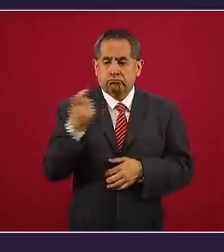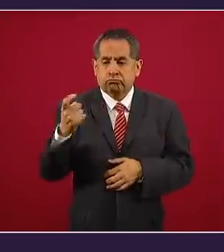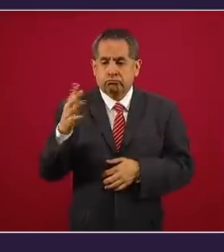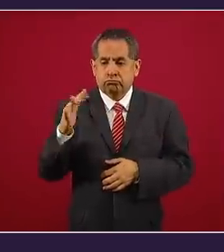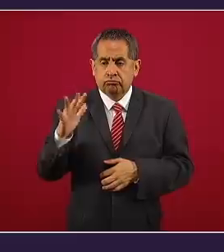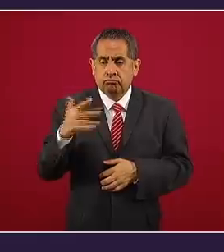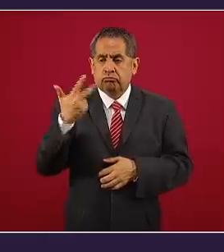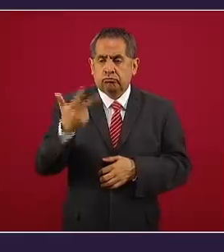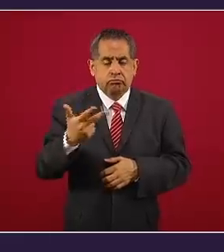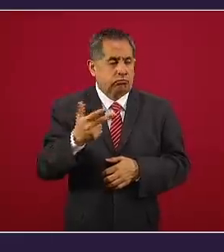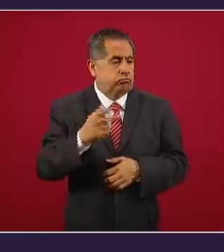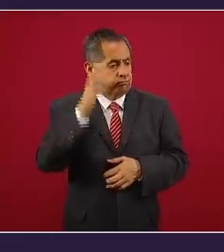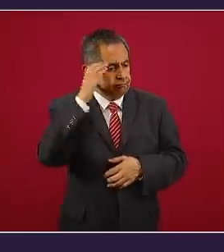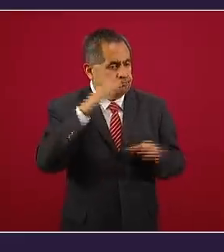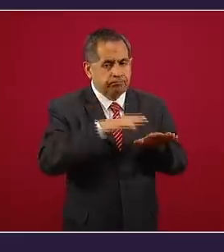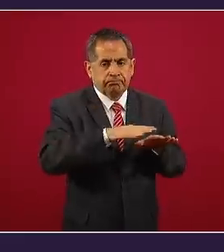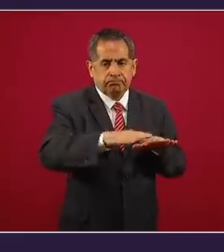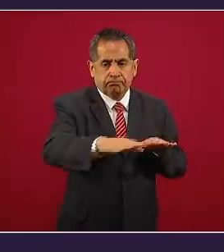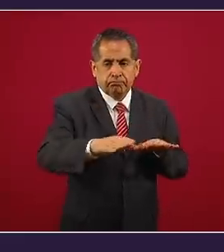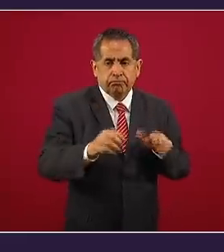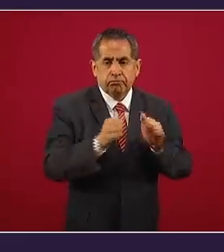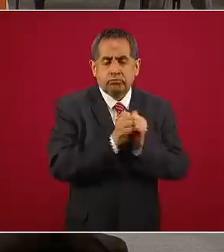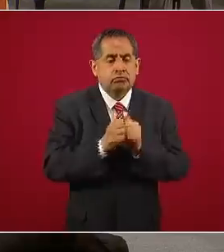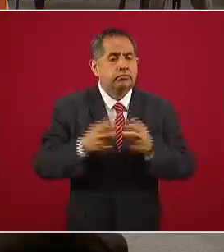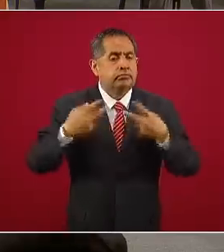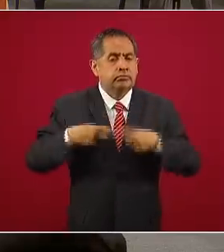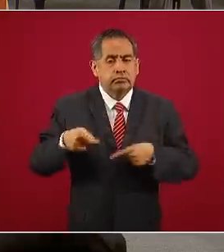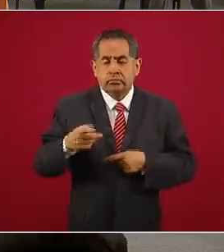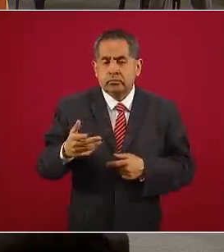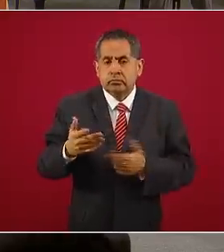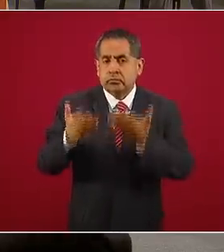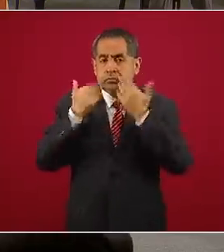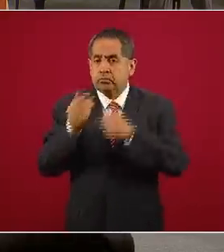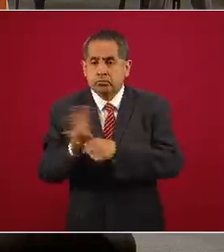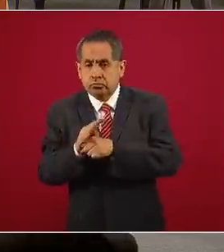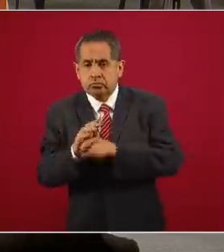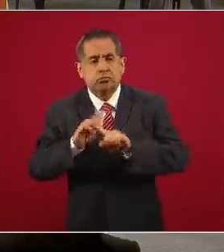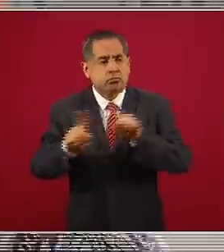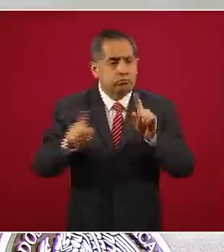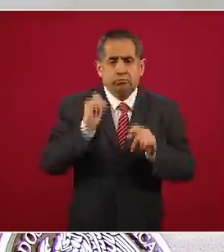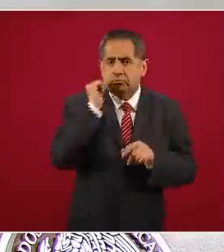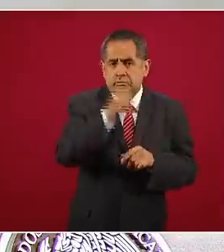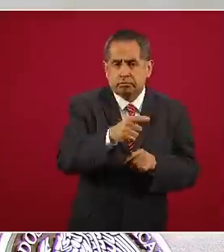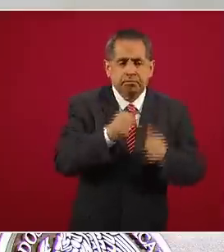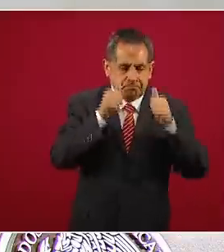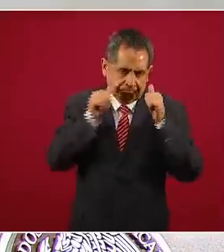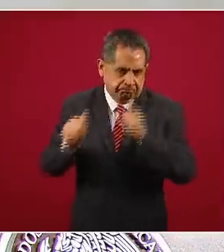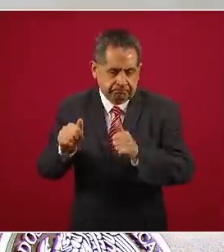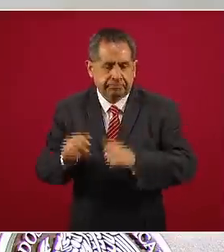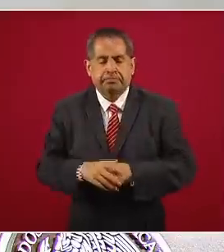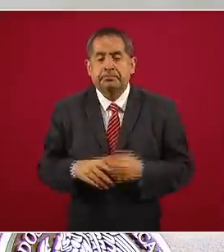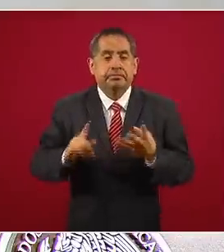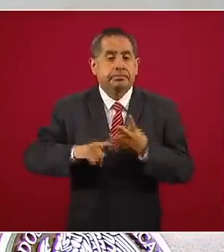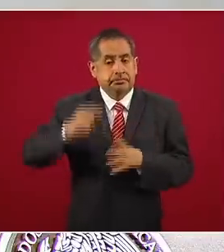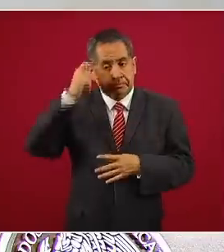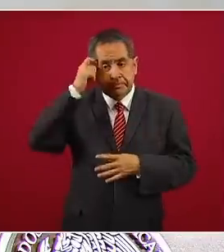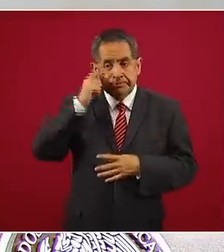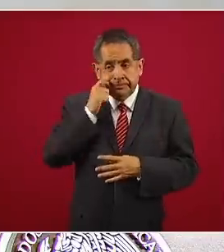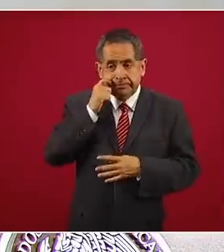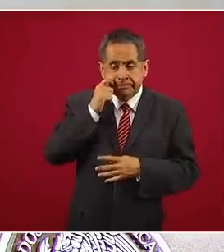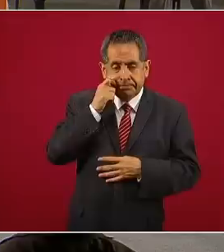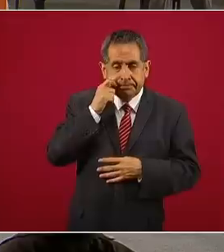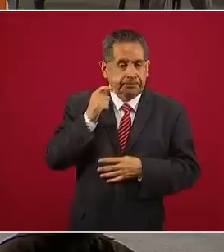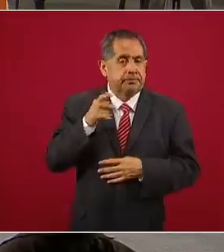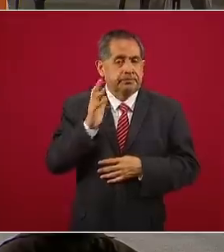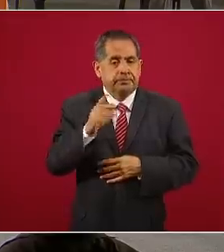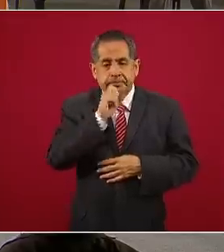camas para pacientes no kobe están disponibles en el crit guerrero junto con el gobierno del estado